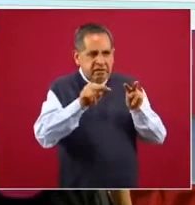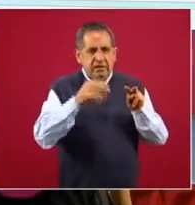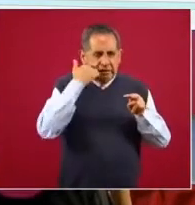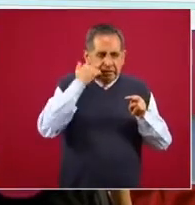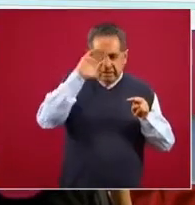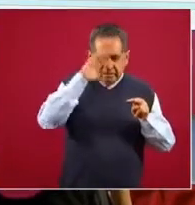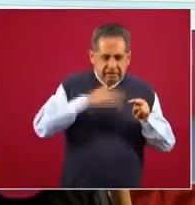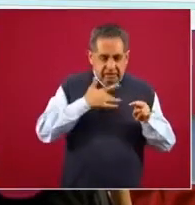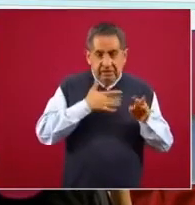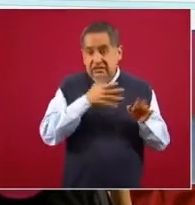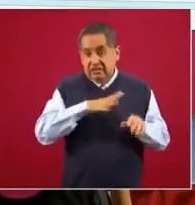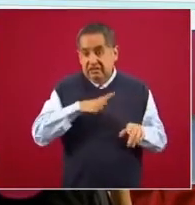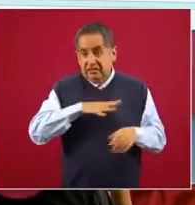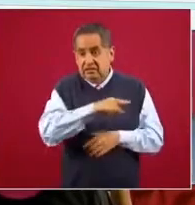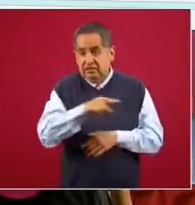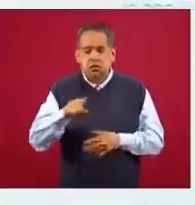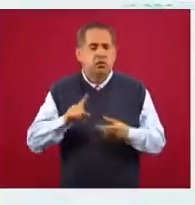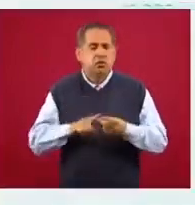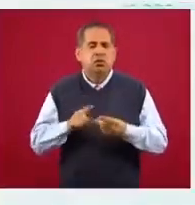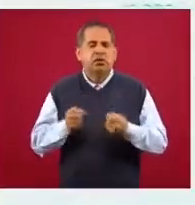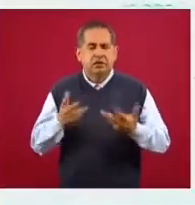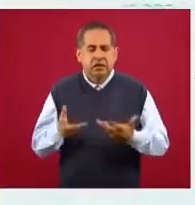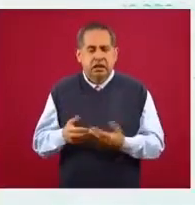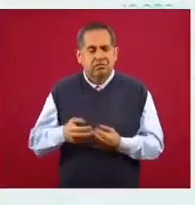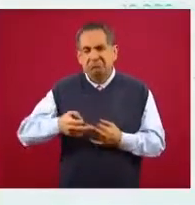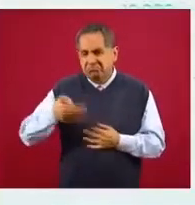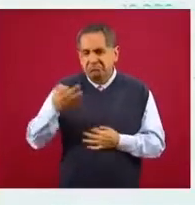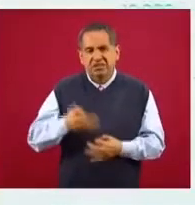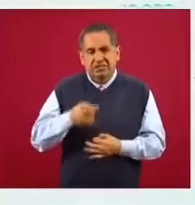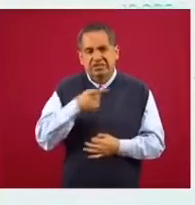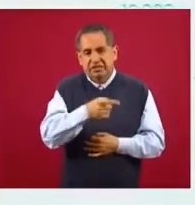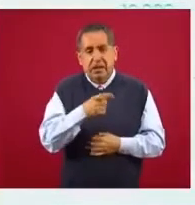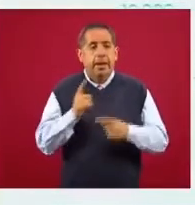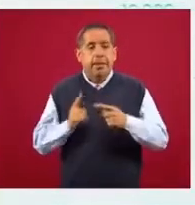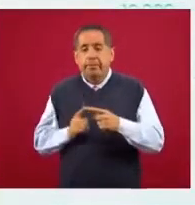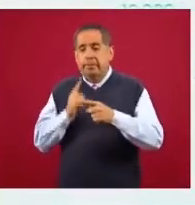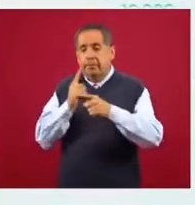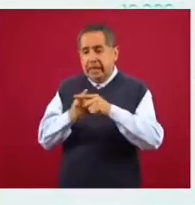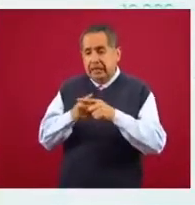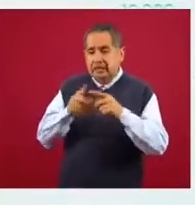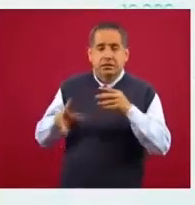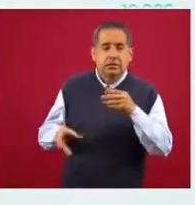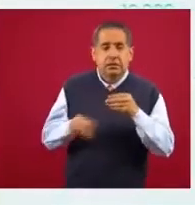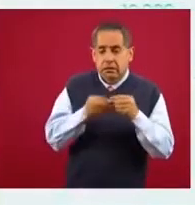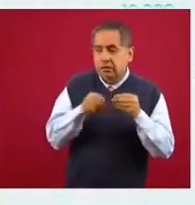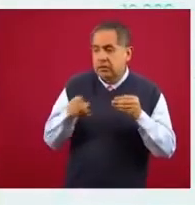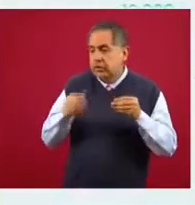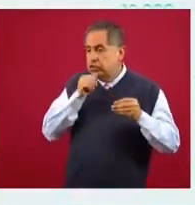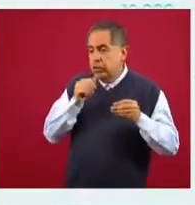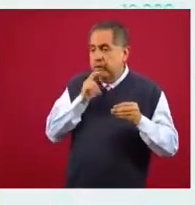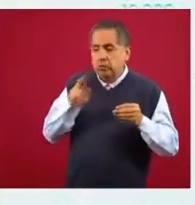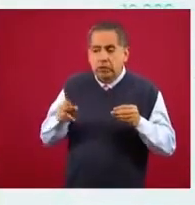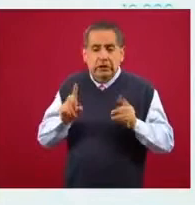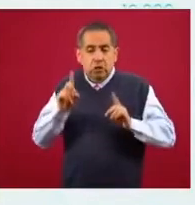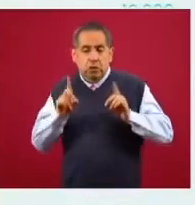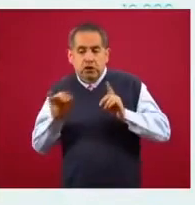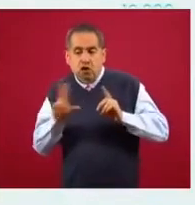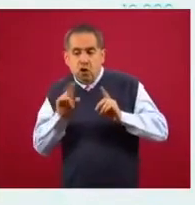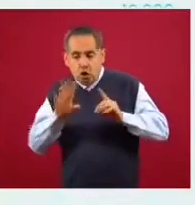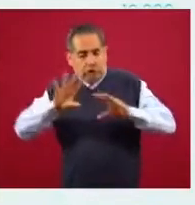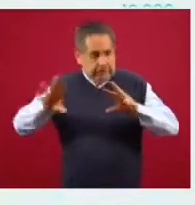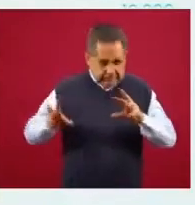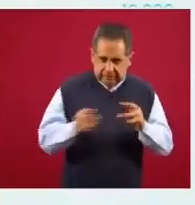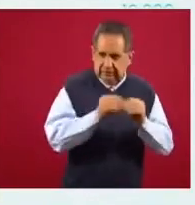signos y síntomas son en su momento casos confirmados más los que están aún pendientes de resultado, por eso hablamos de que también